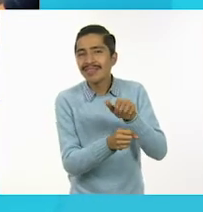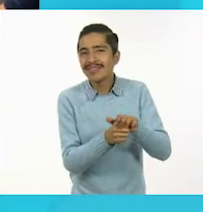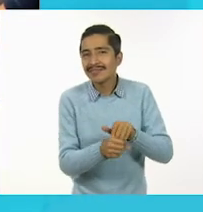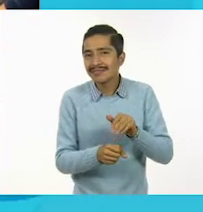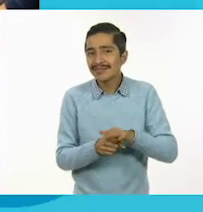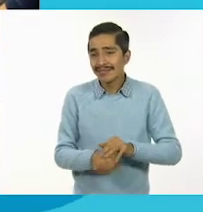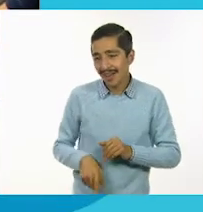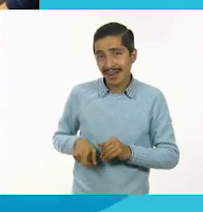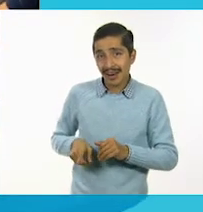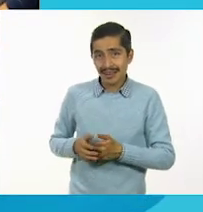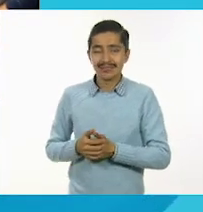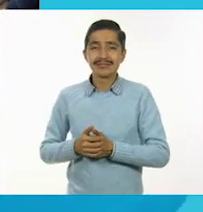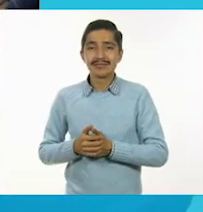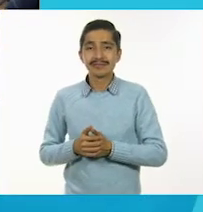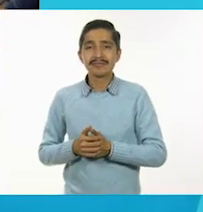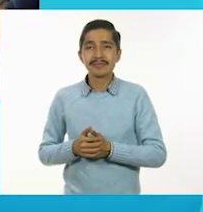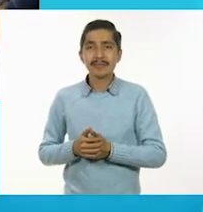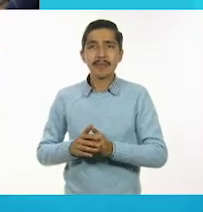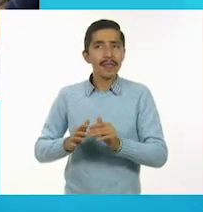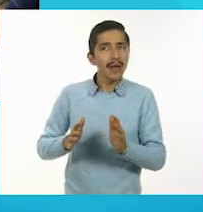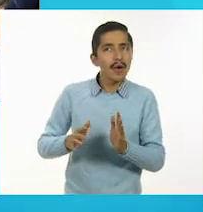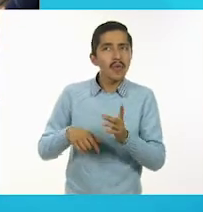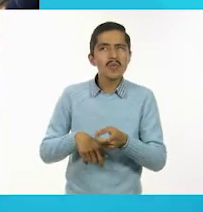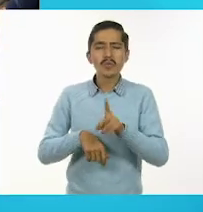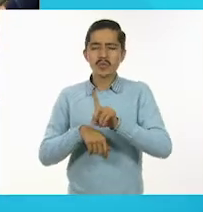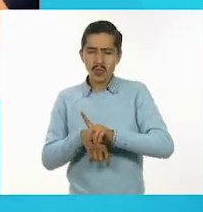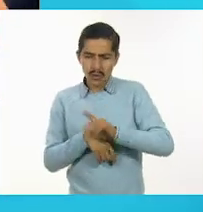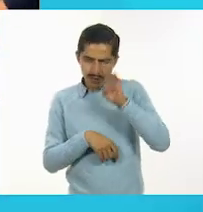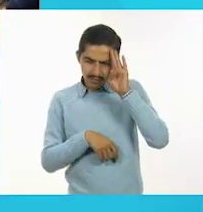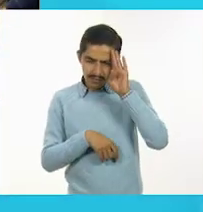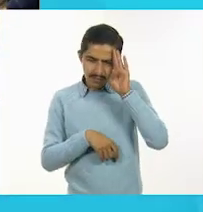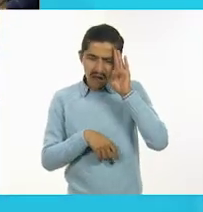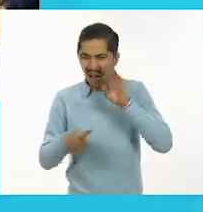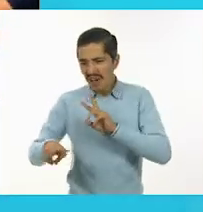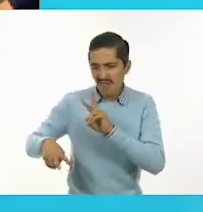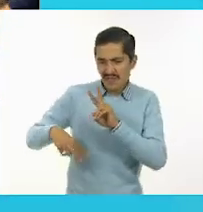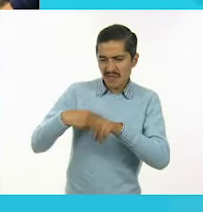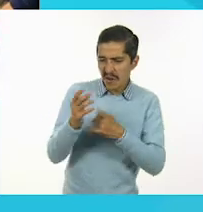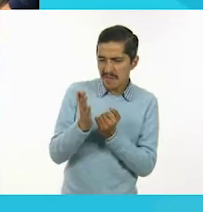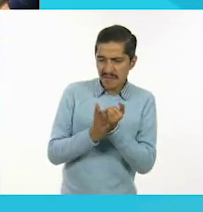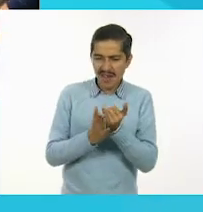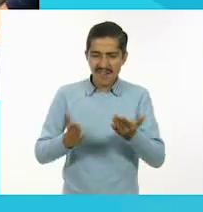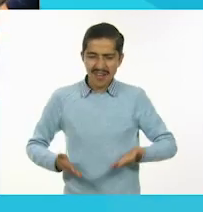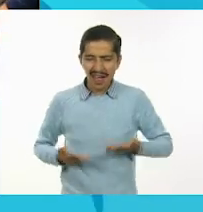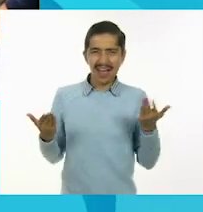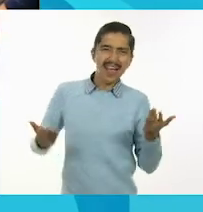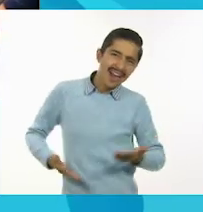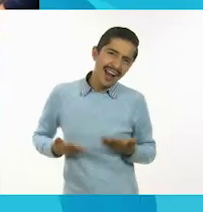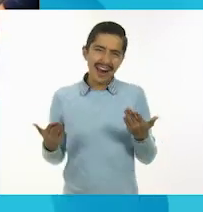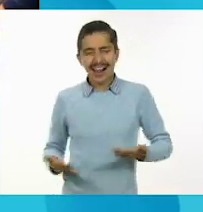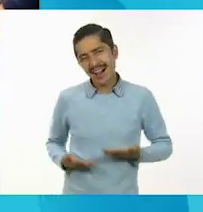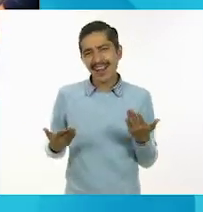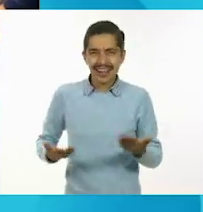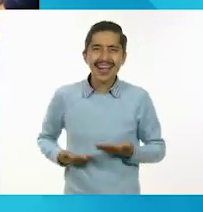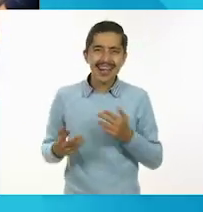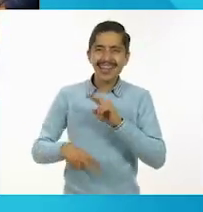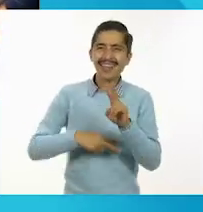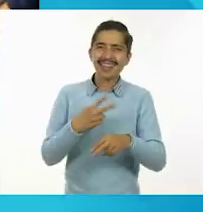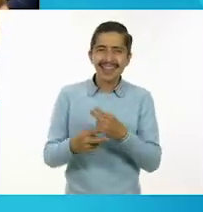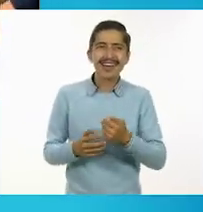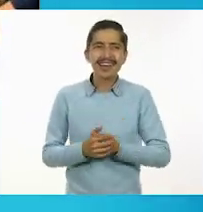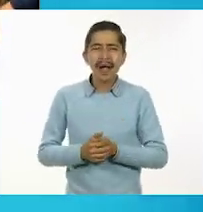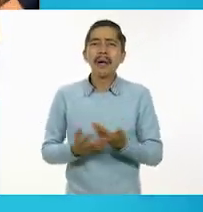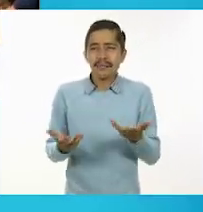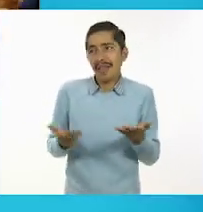todos conquistar. Un buen día se fue a bailar. Un buen día se fue a bailar.